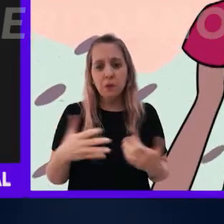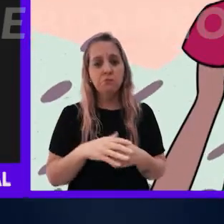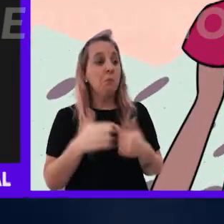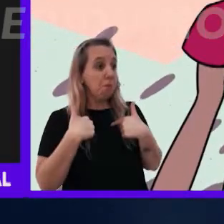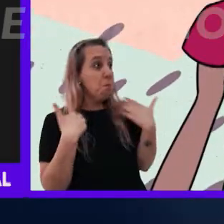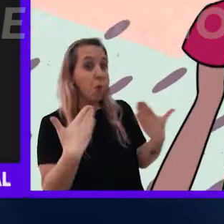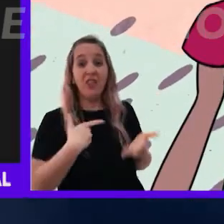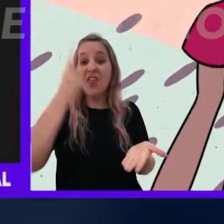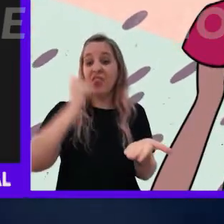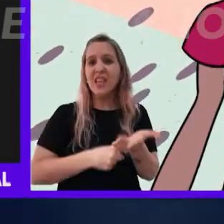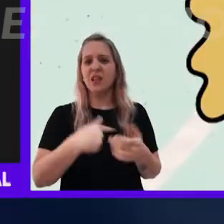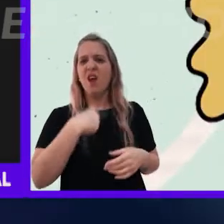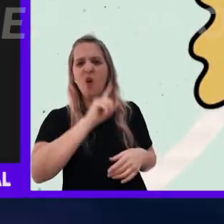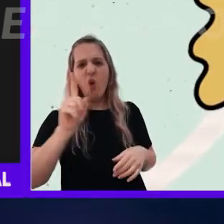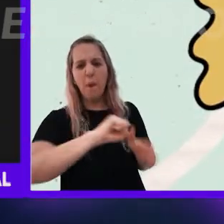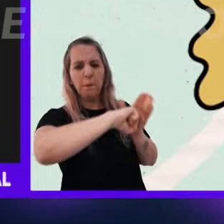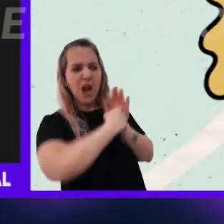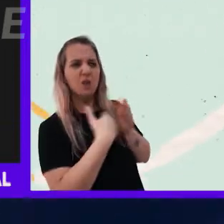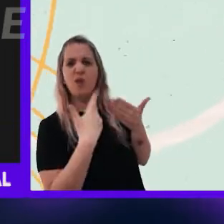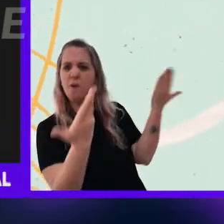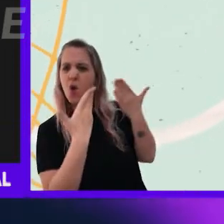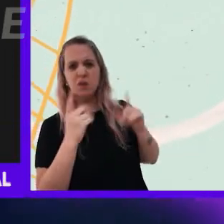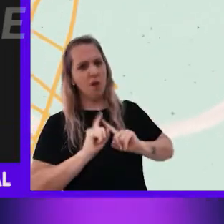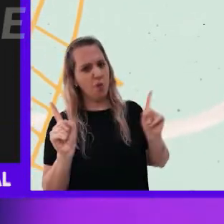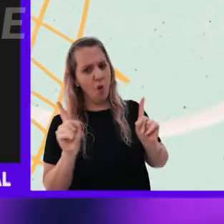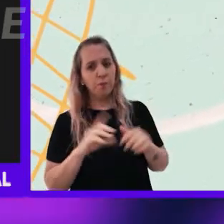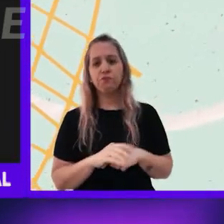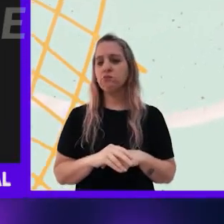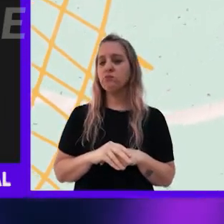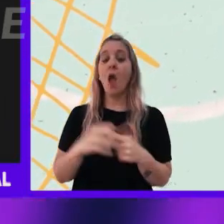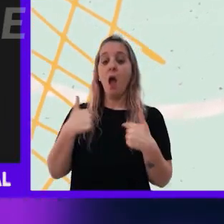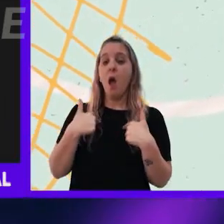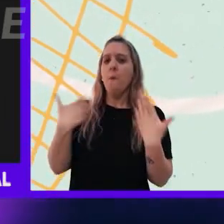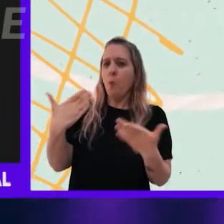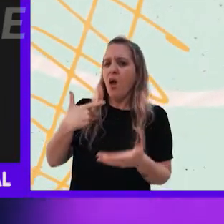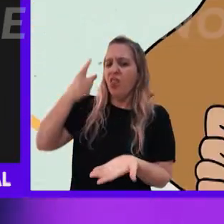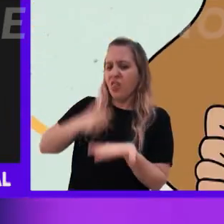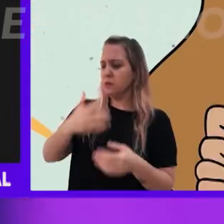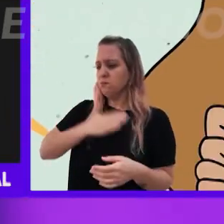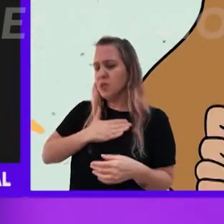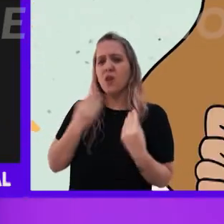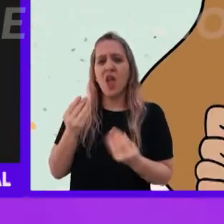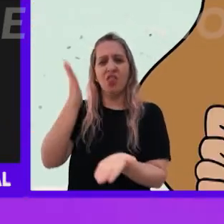vos señalabas, este porcentaje que tienen que ver con violencia, con abuso sexual, ¿no?